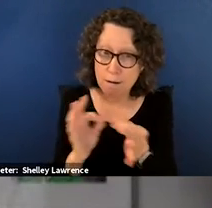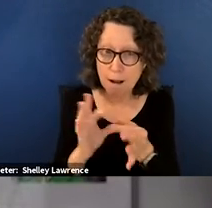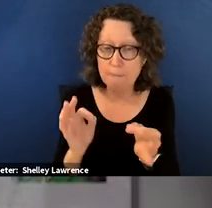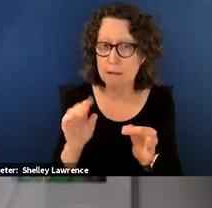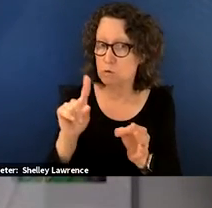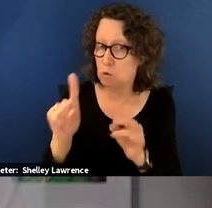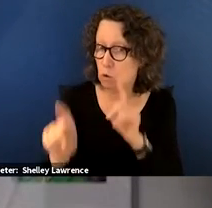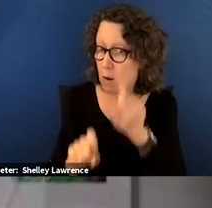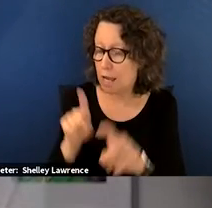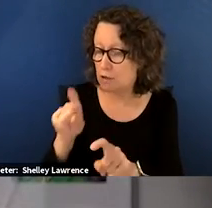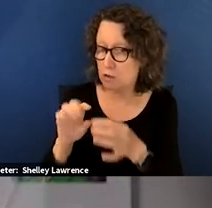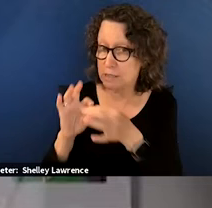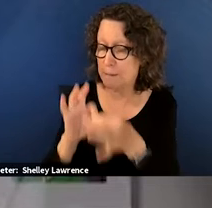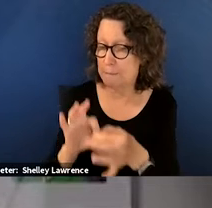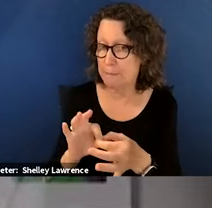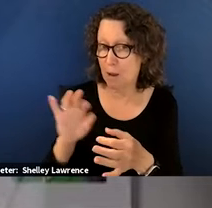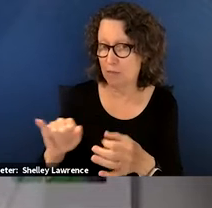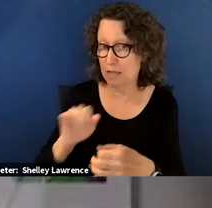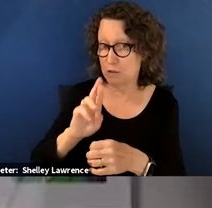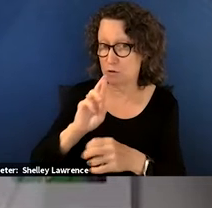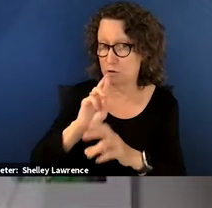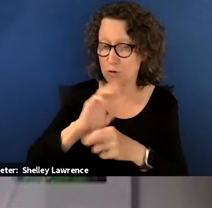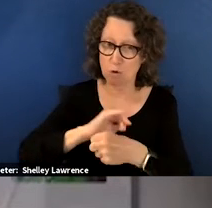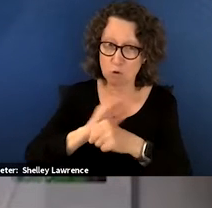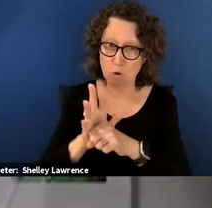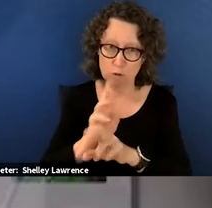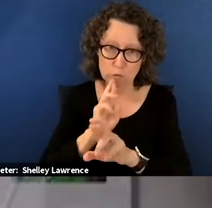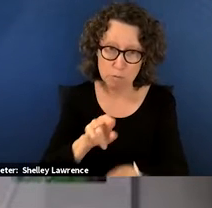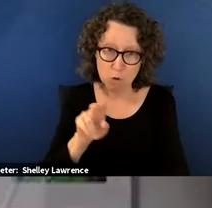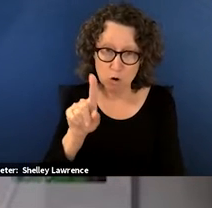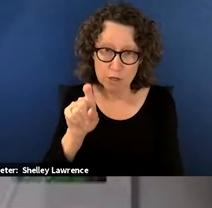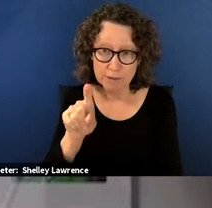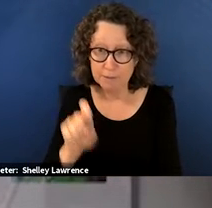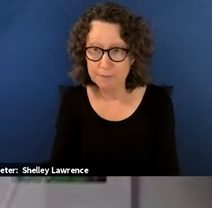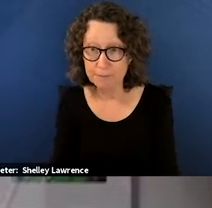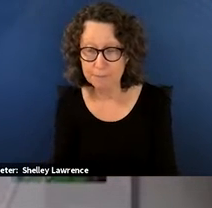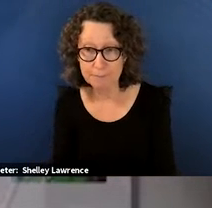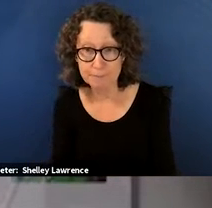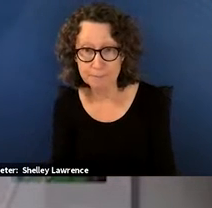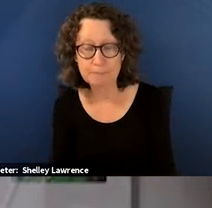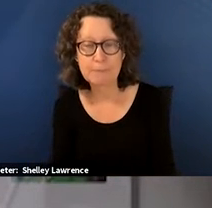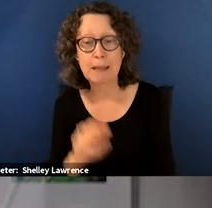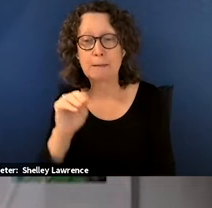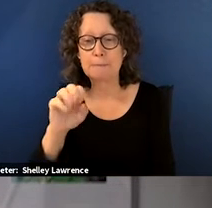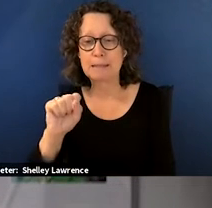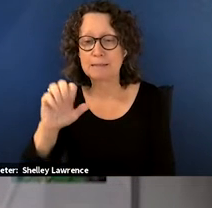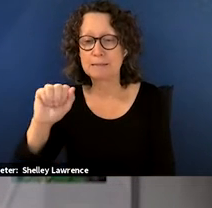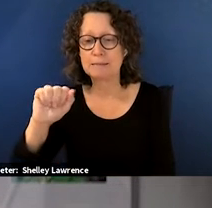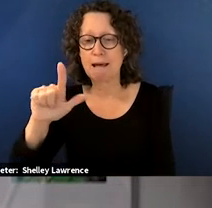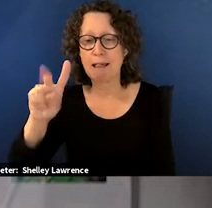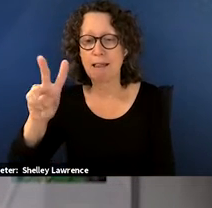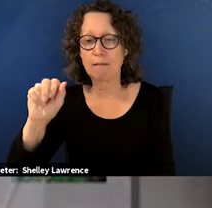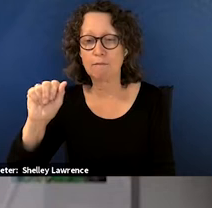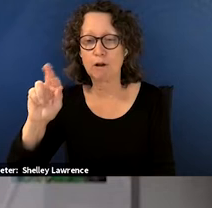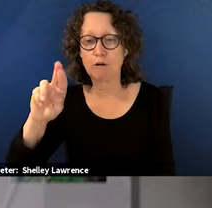Miembros del Consejo, ¿tienen algún otro comentario o preguntas sobre este informe? Señor Álvarez, por